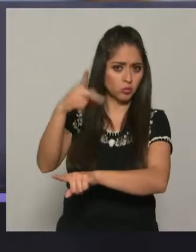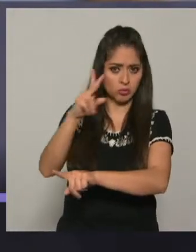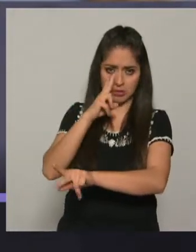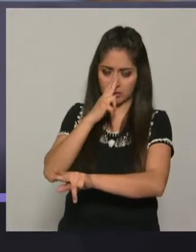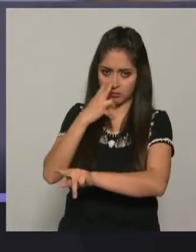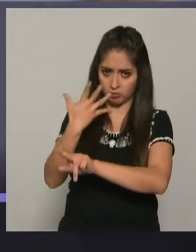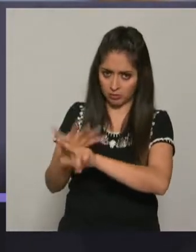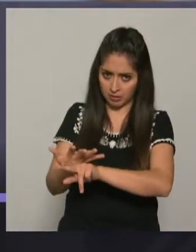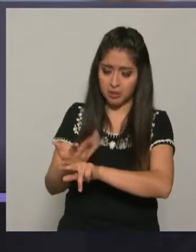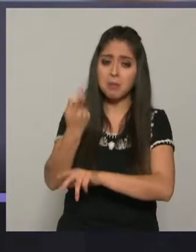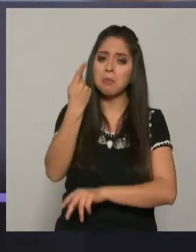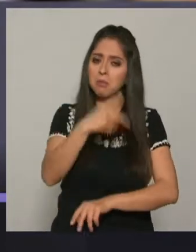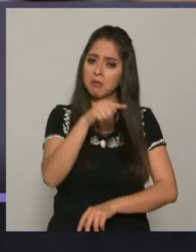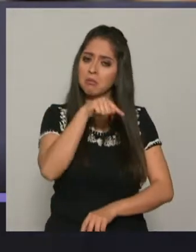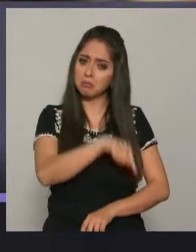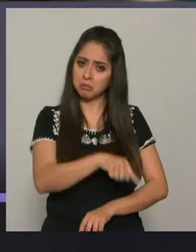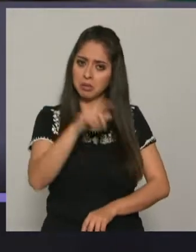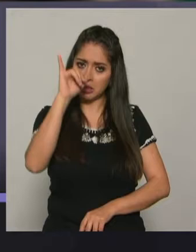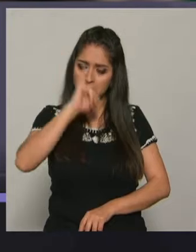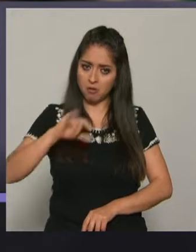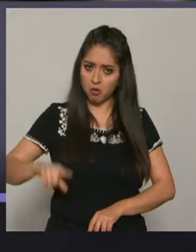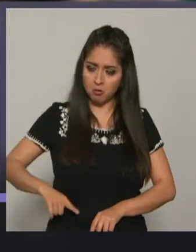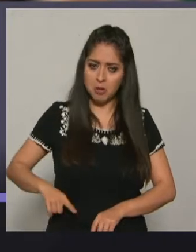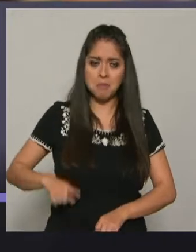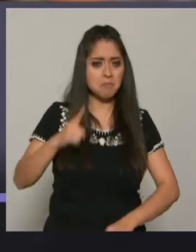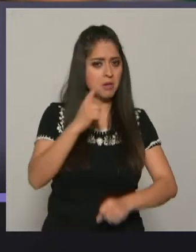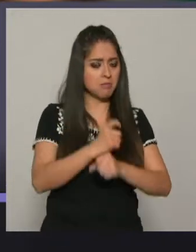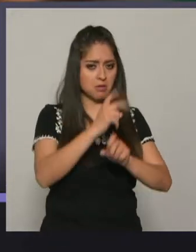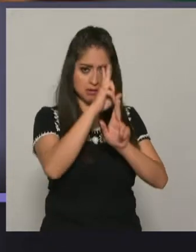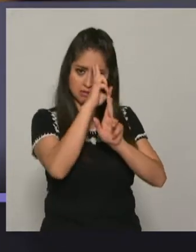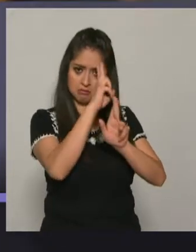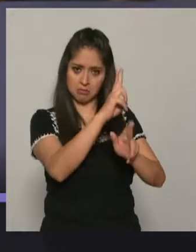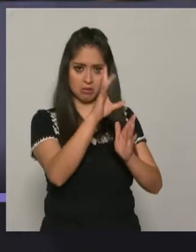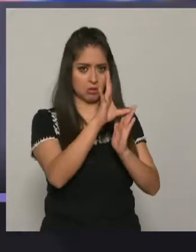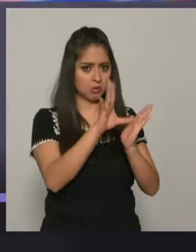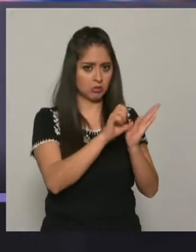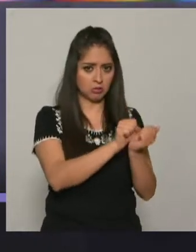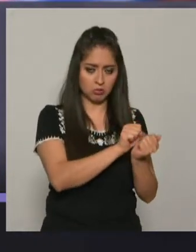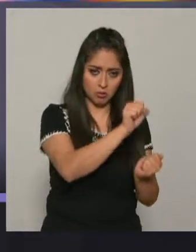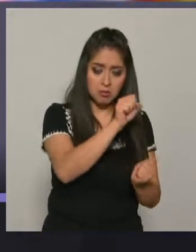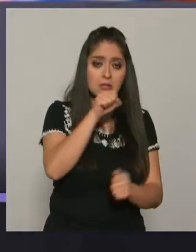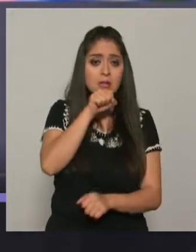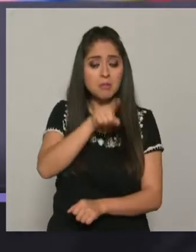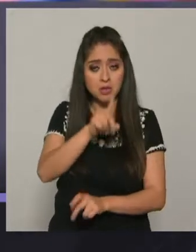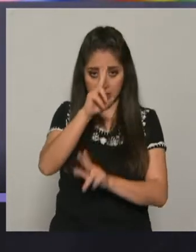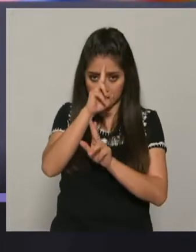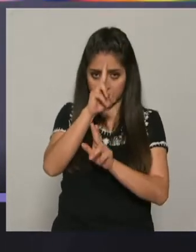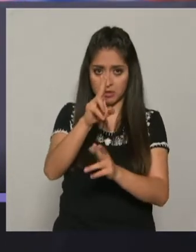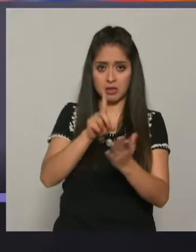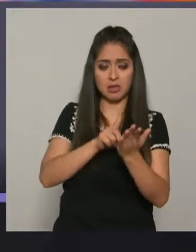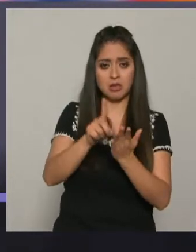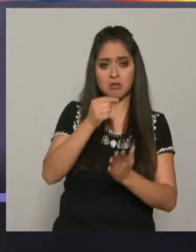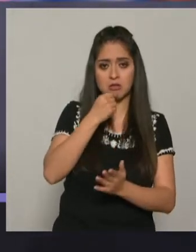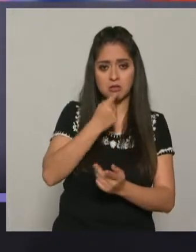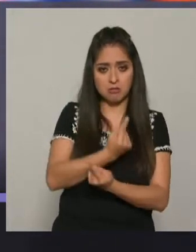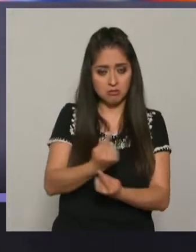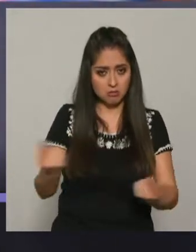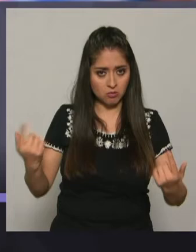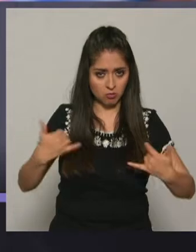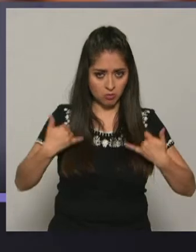es respetuosa primero de la Constitución, después del derecho de los niños, niñas y adolescentes. En la